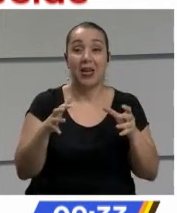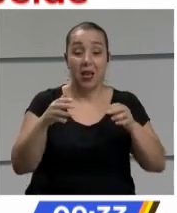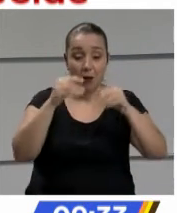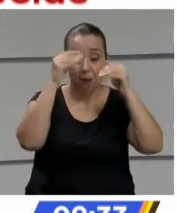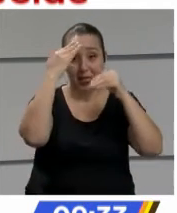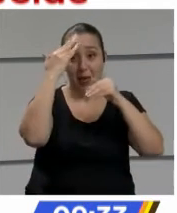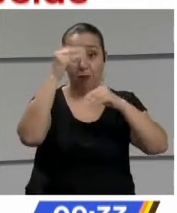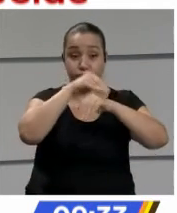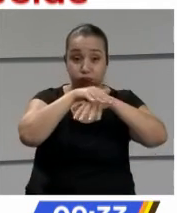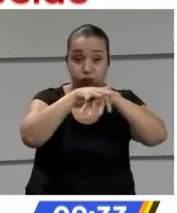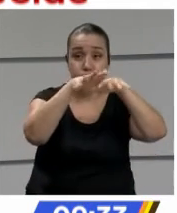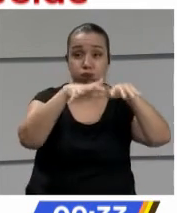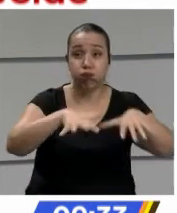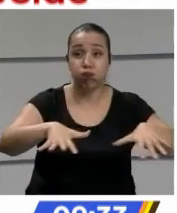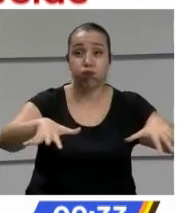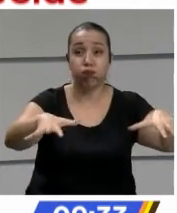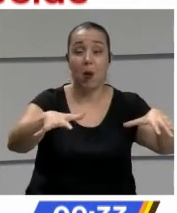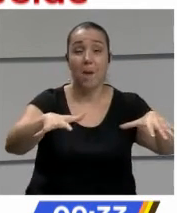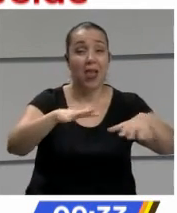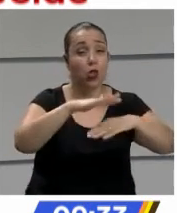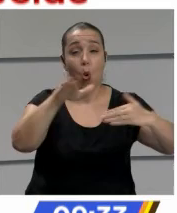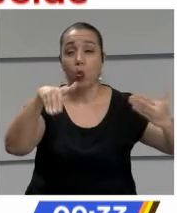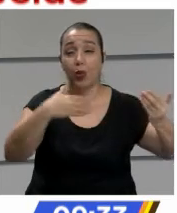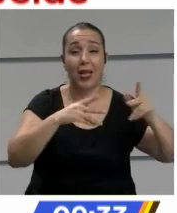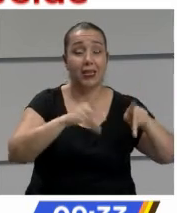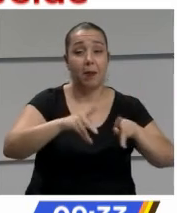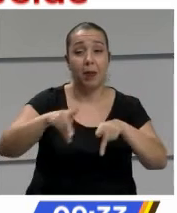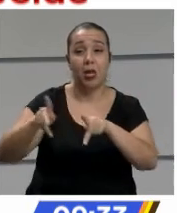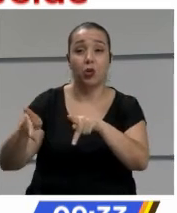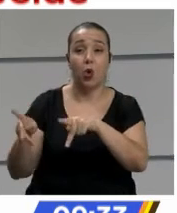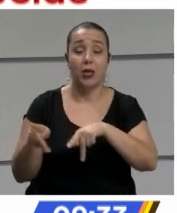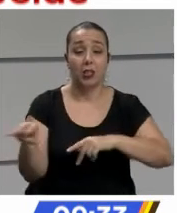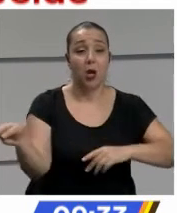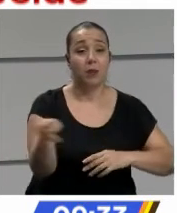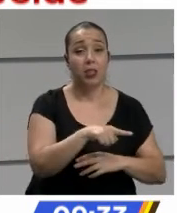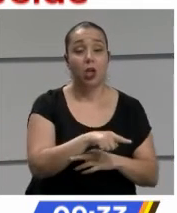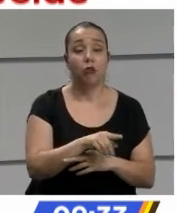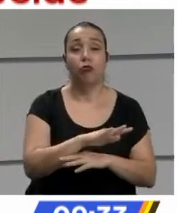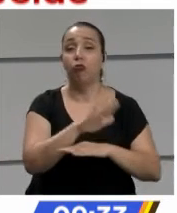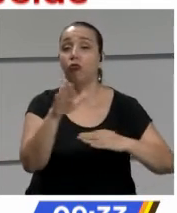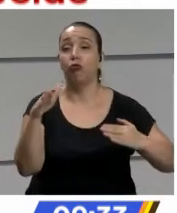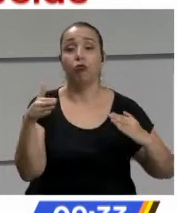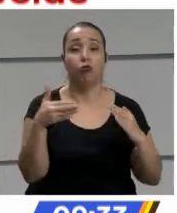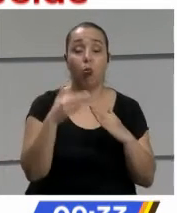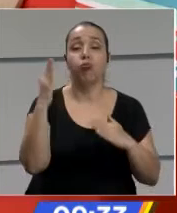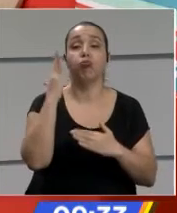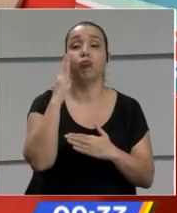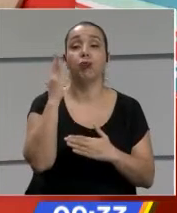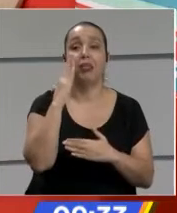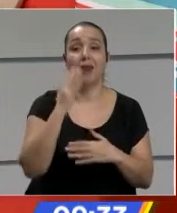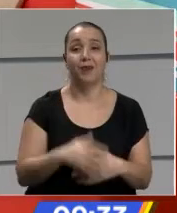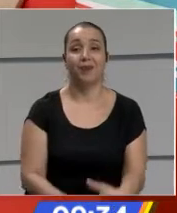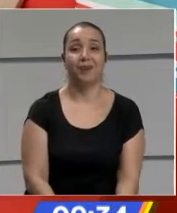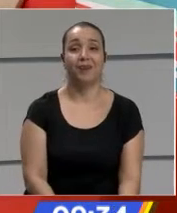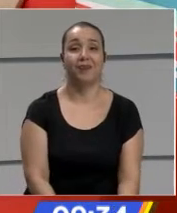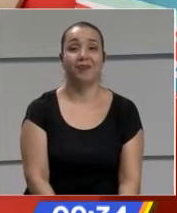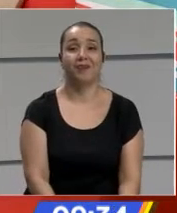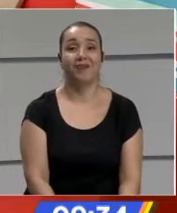esparcir esa sabiduría para que se fuera para todo el mundo. Y así entonces todos somos sabios, según Anansi. Me parece muy